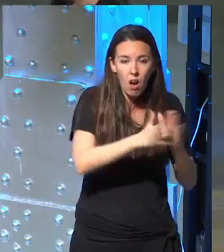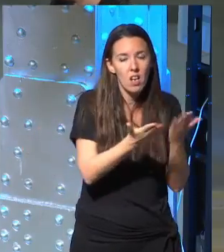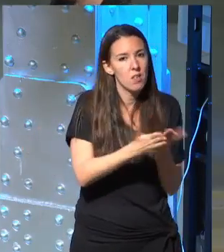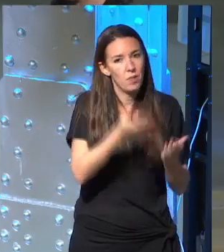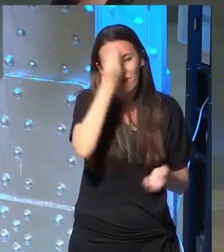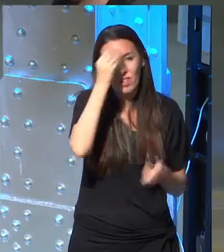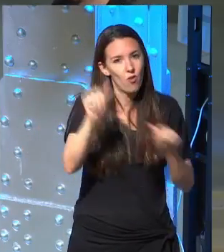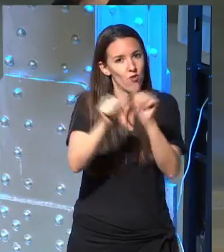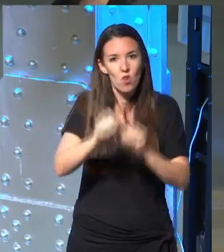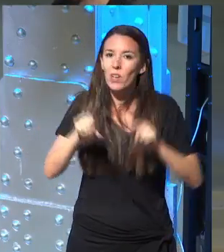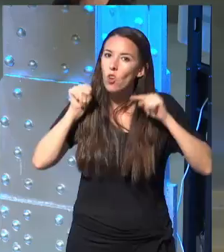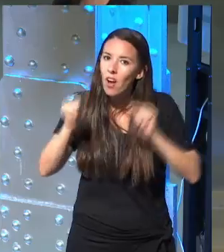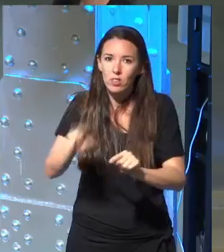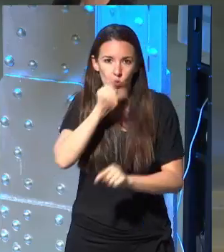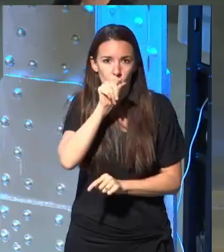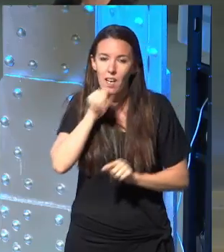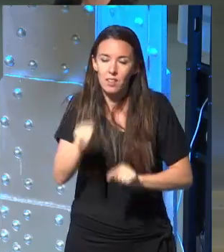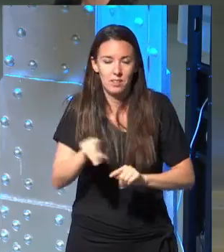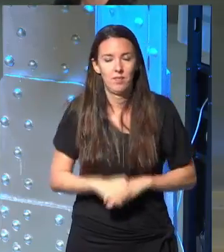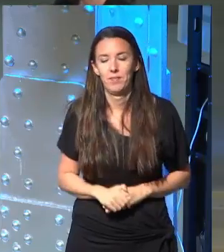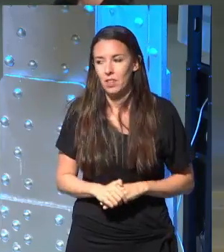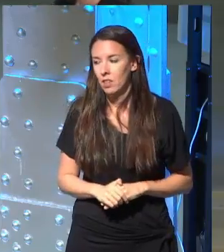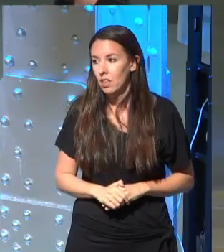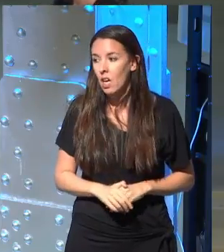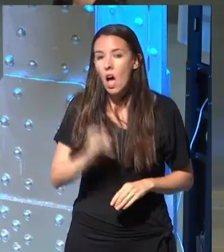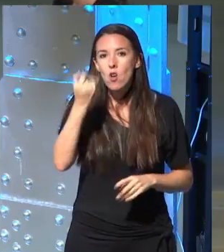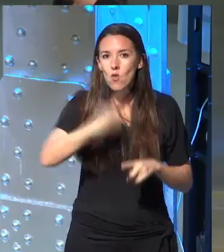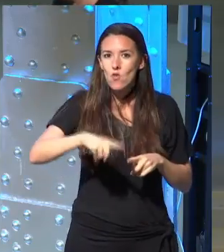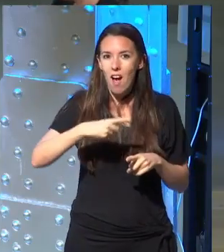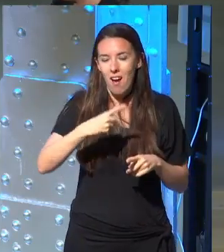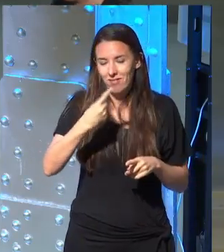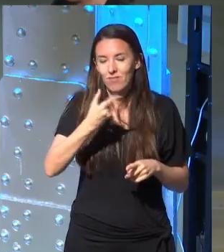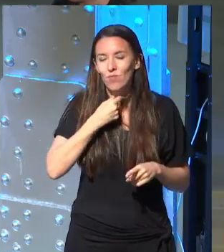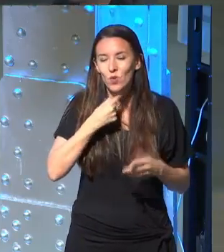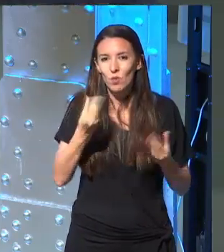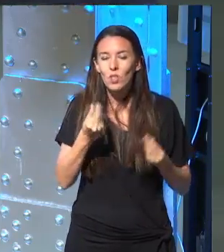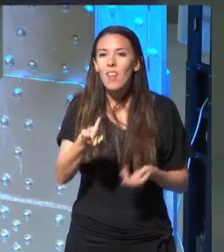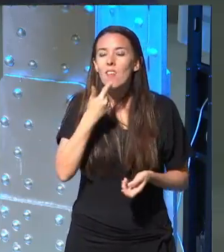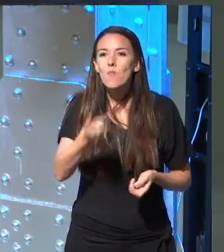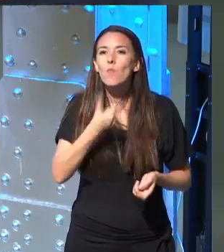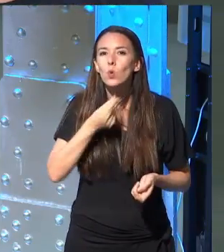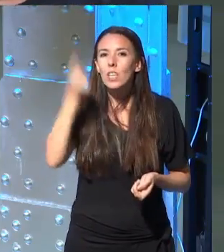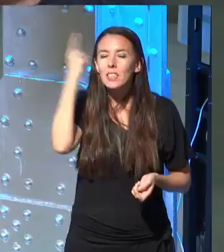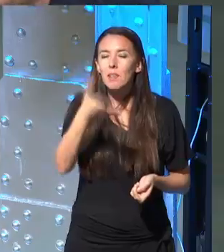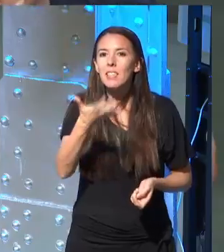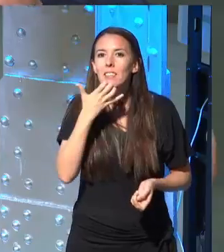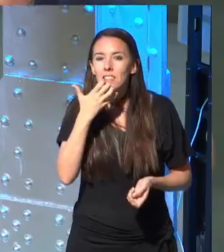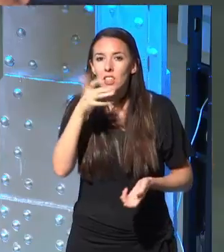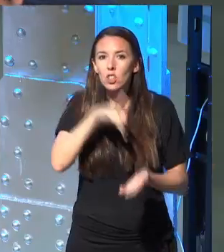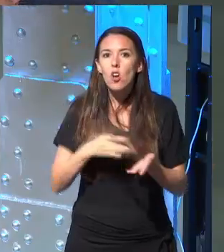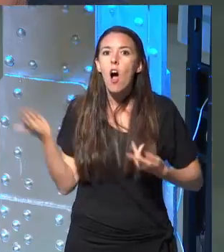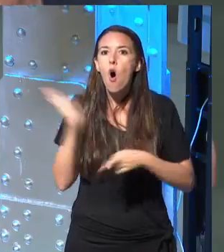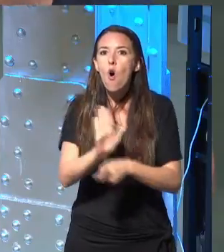que el formato es el que se ha contado. Hay una que me gusta mucho, pero dice, me gustaría saber si tuviste muchas